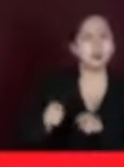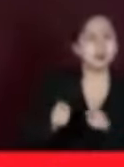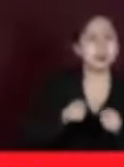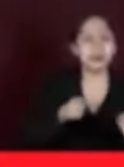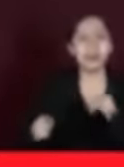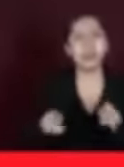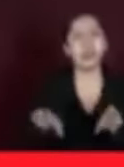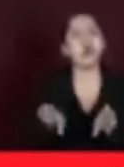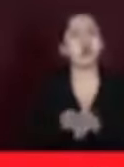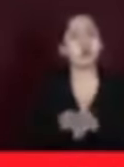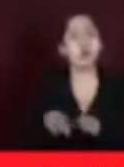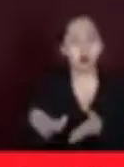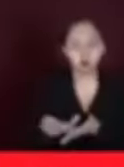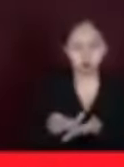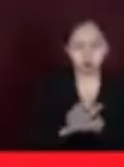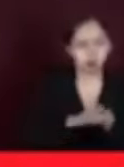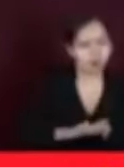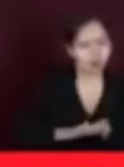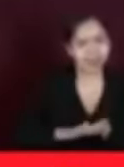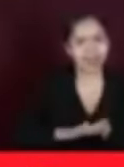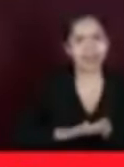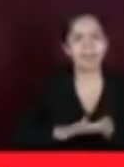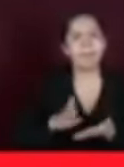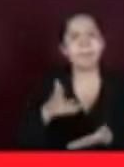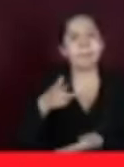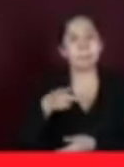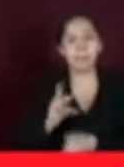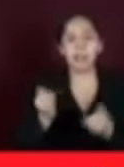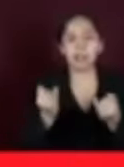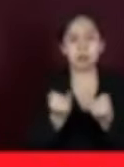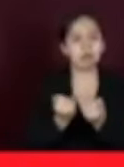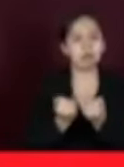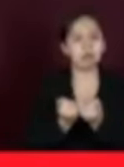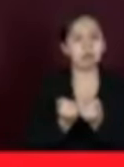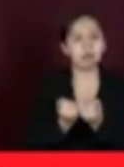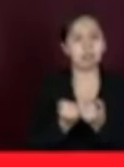con humildad, pero con una profunda